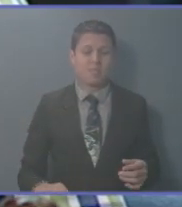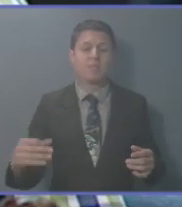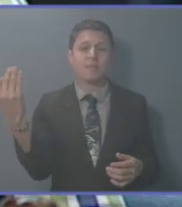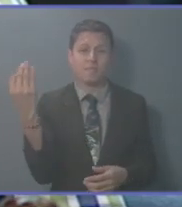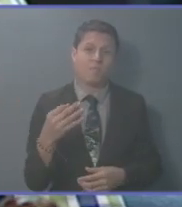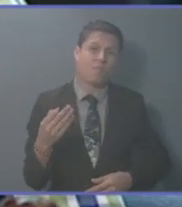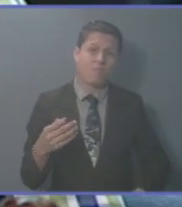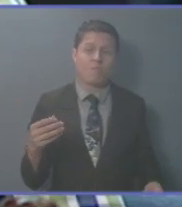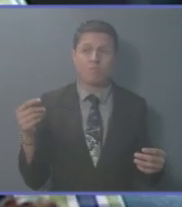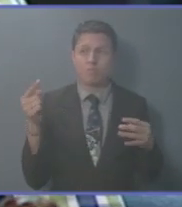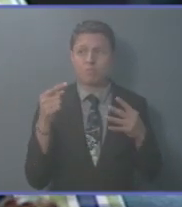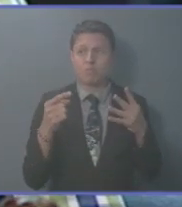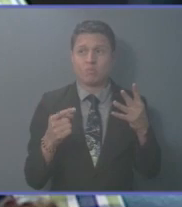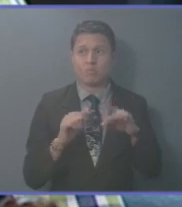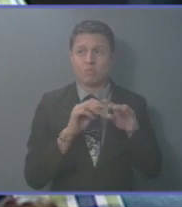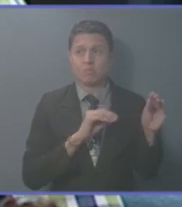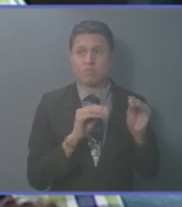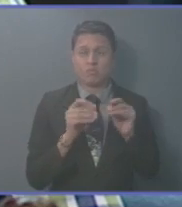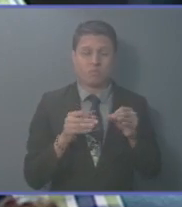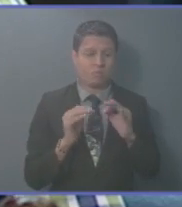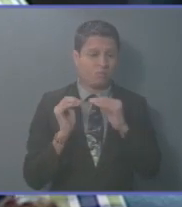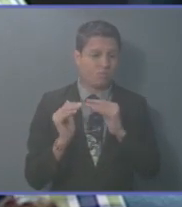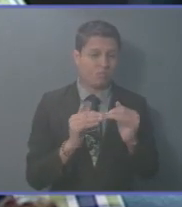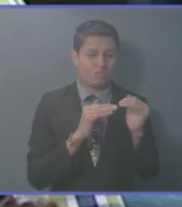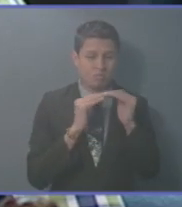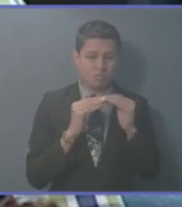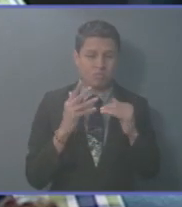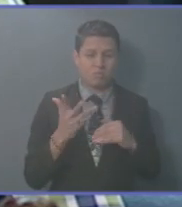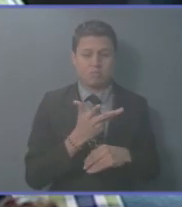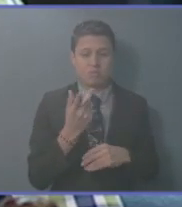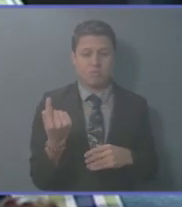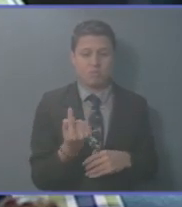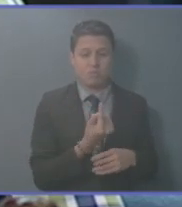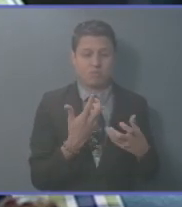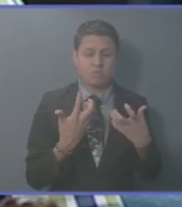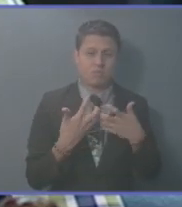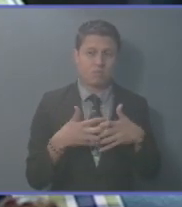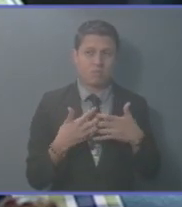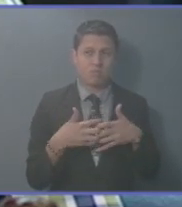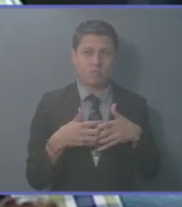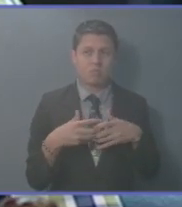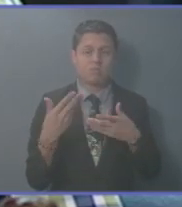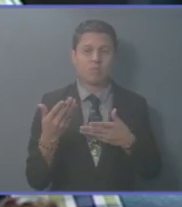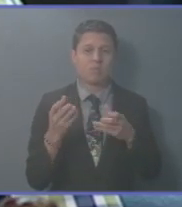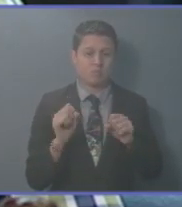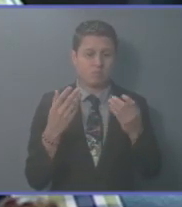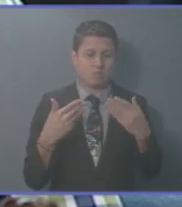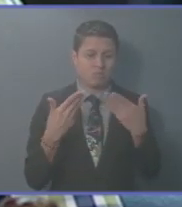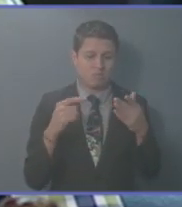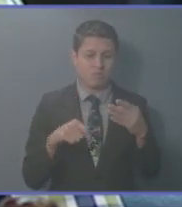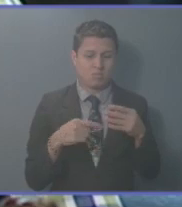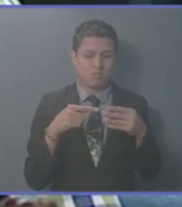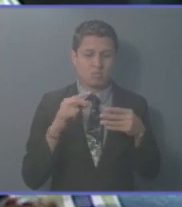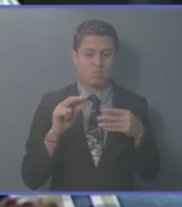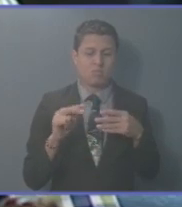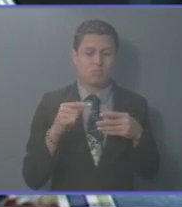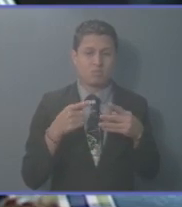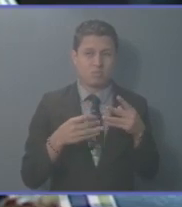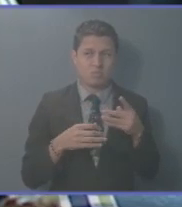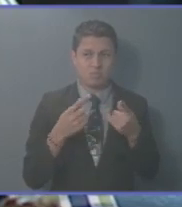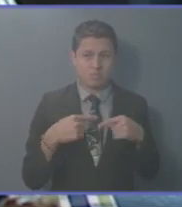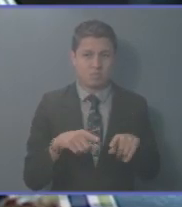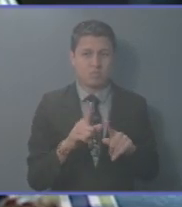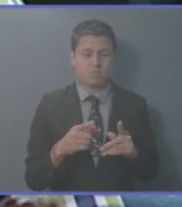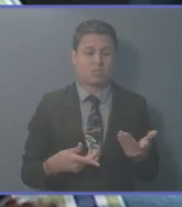ser estandarizadas y aplicadas en igual forma a todas las empresas a las que se refiere el presente inciso. Es